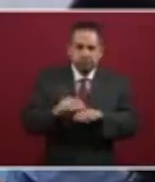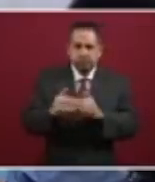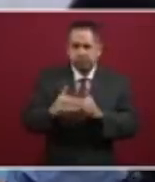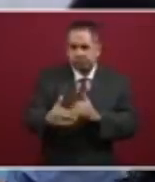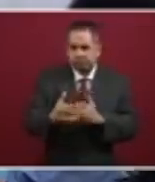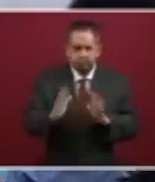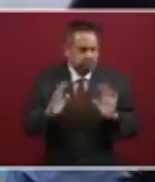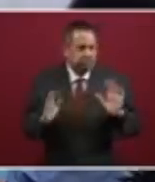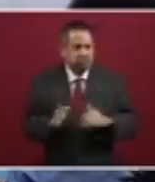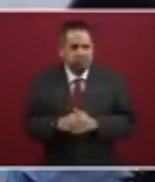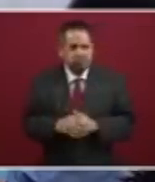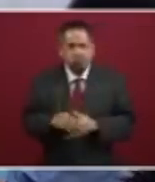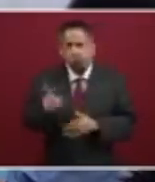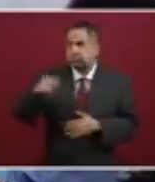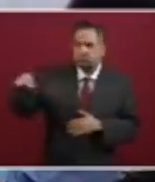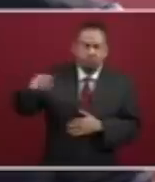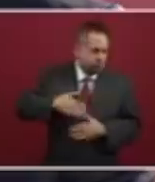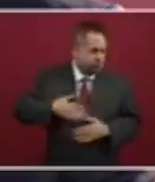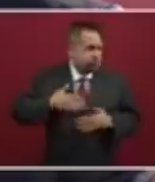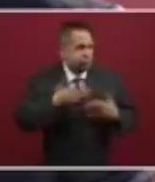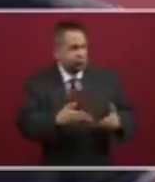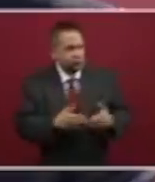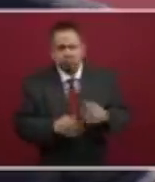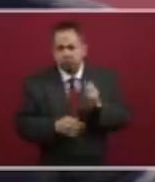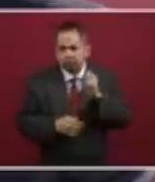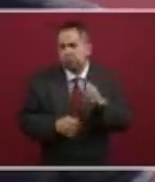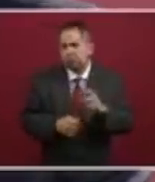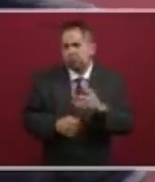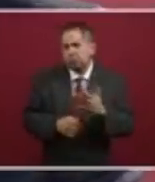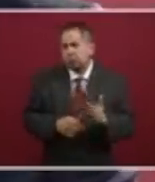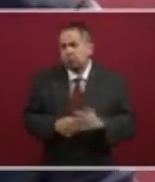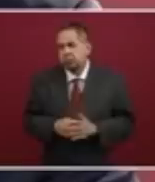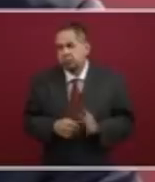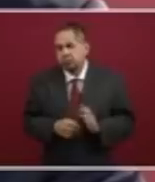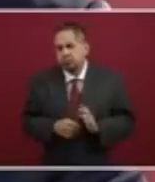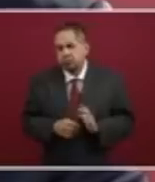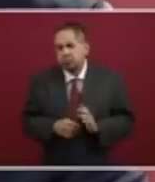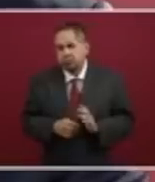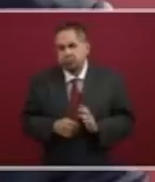Cuando no hay confianza, por lo general,